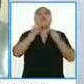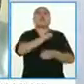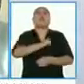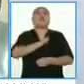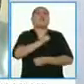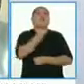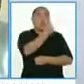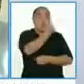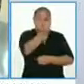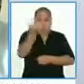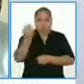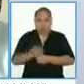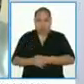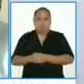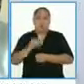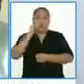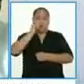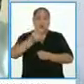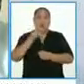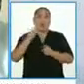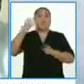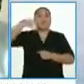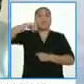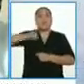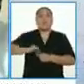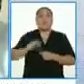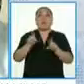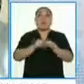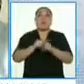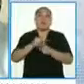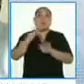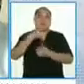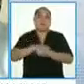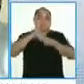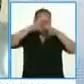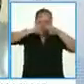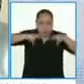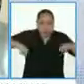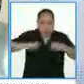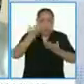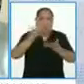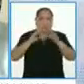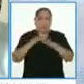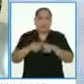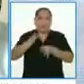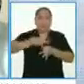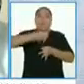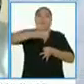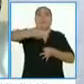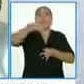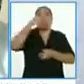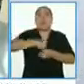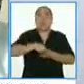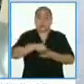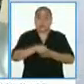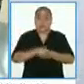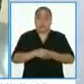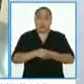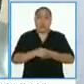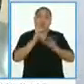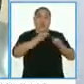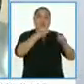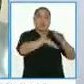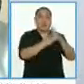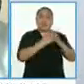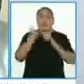Se estima, incluso el día de mañana miércoles, se estima el estudio de si se amplía o no esta cuarentena. Usted, a la luz de las cifras, ¿qué